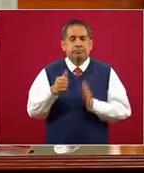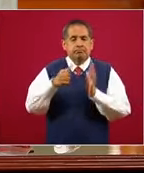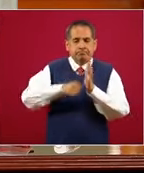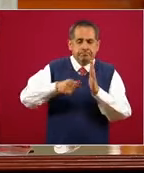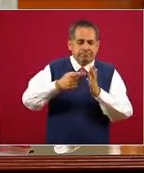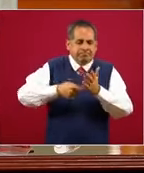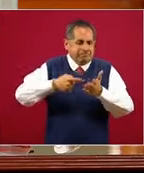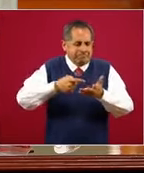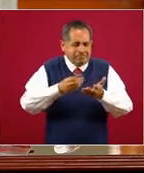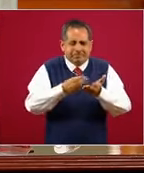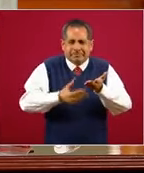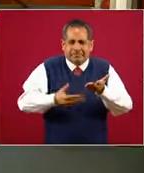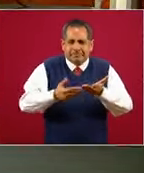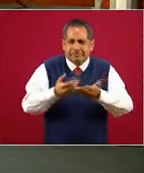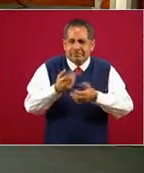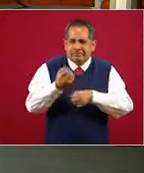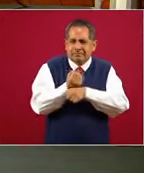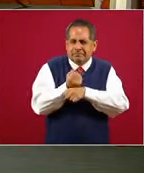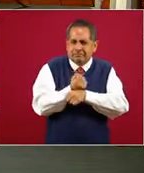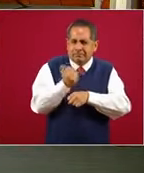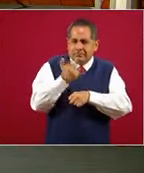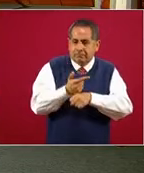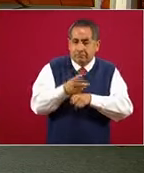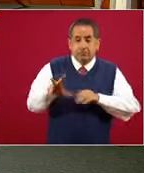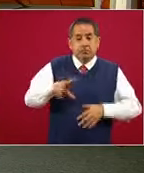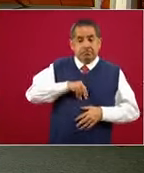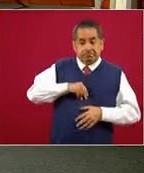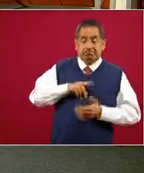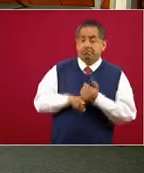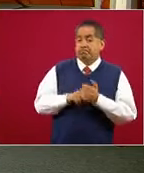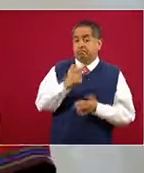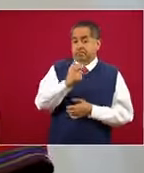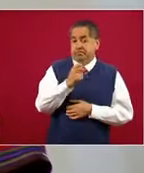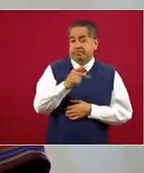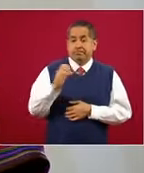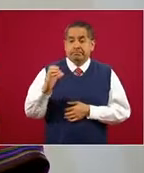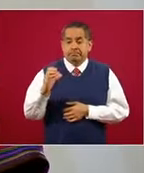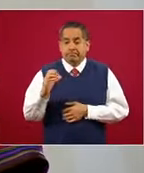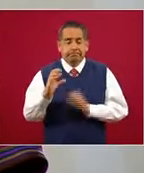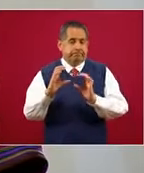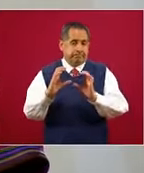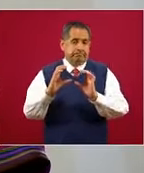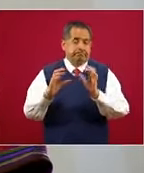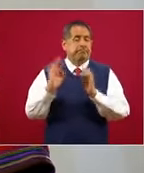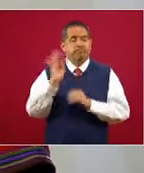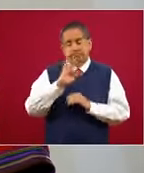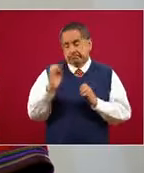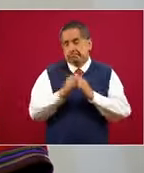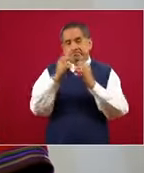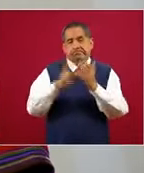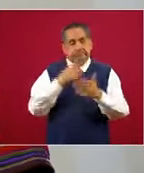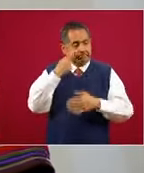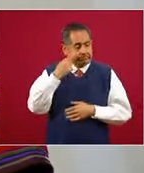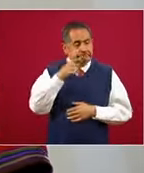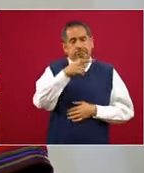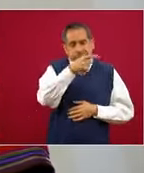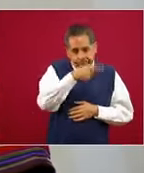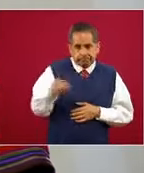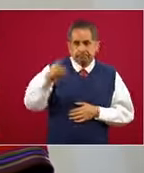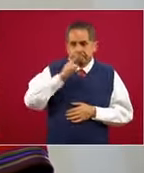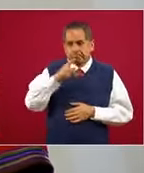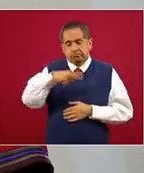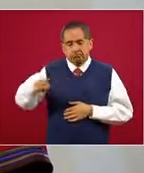punzocortantes y en estos accidentes se incrementa el riesgo de tener un contagio con hepatitis C. Recuerden,